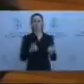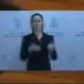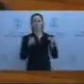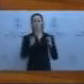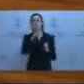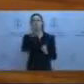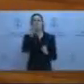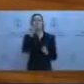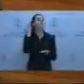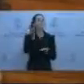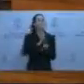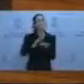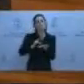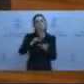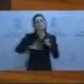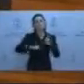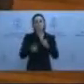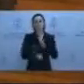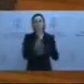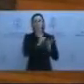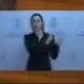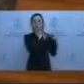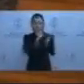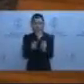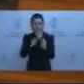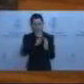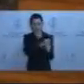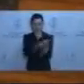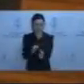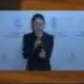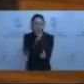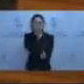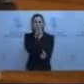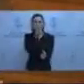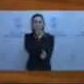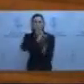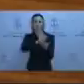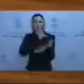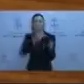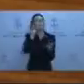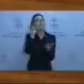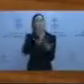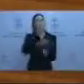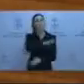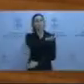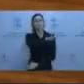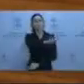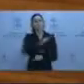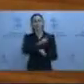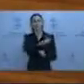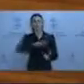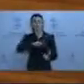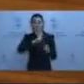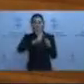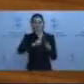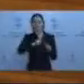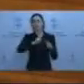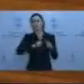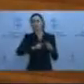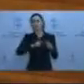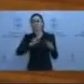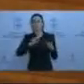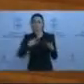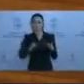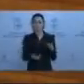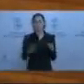y la fecha según sea suceso o nombramiento, la fecha de la declaración, la fecha del registro y el nombre y apellidos y cargo, evidentemente, de la